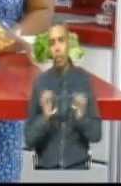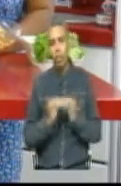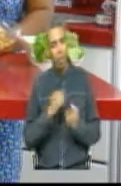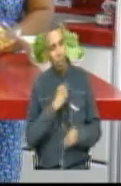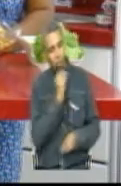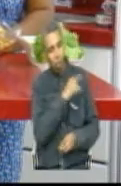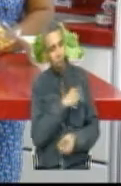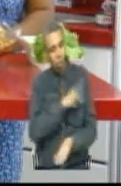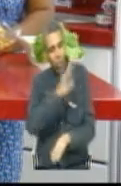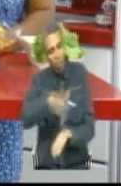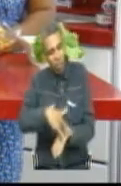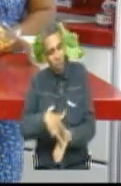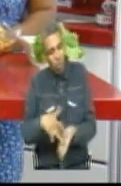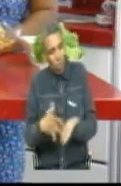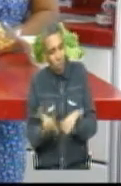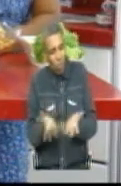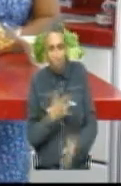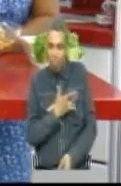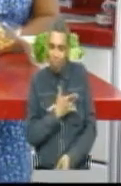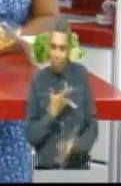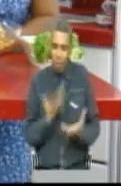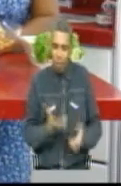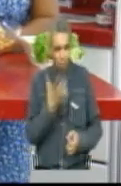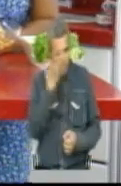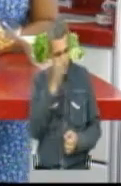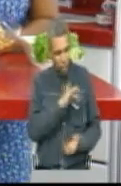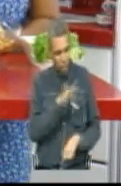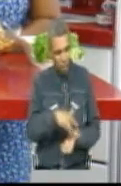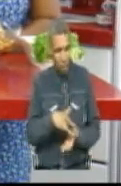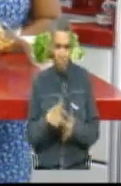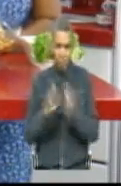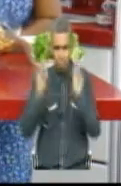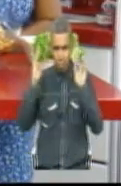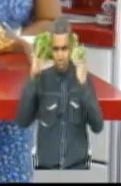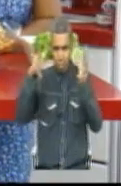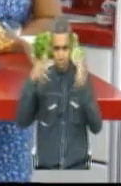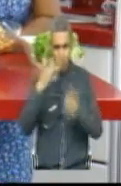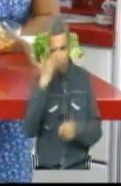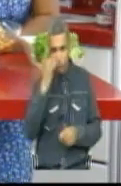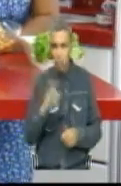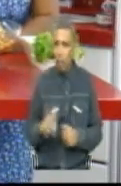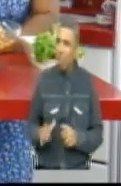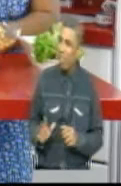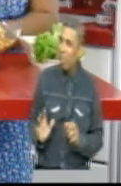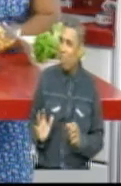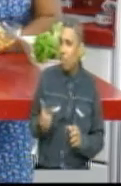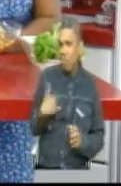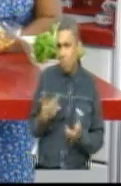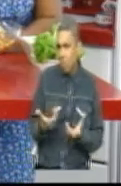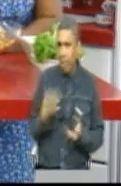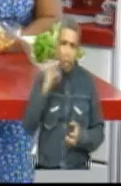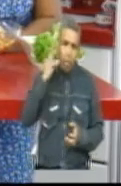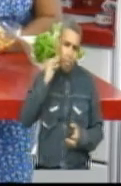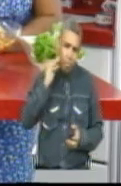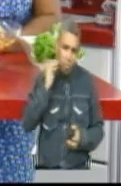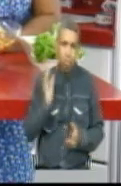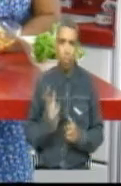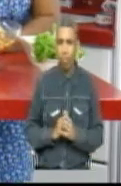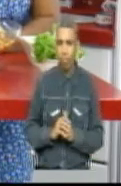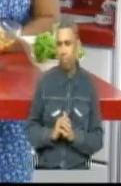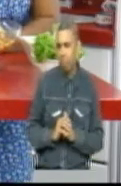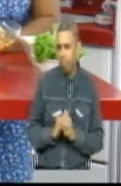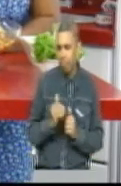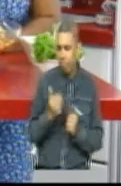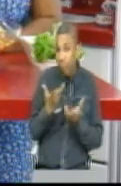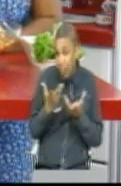que me motivo o sea de pronto enseñar a la gente un poquito lo que yo sé como dice el chef si de verdad